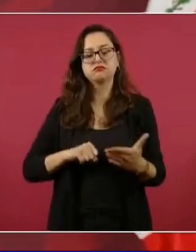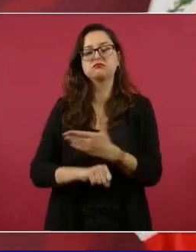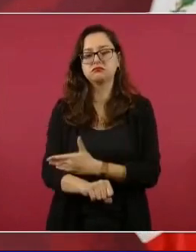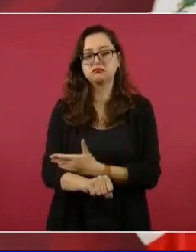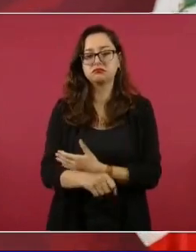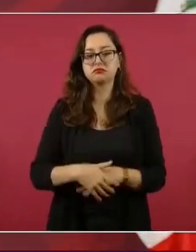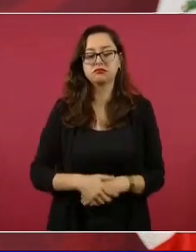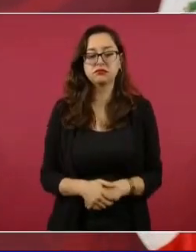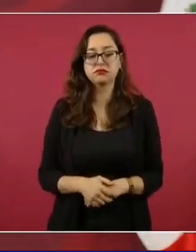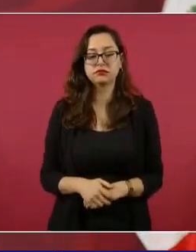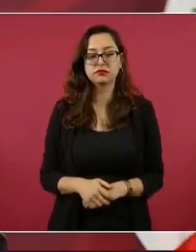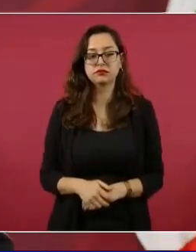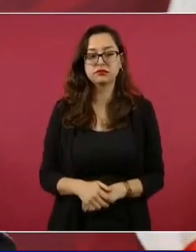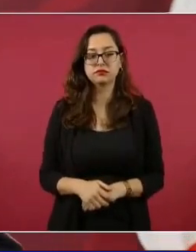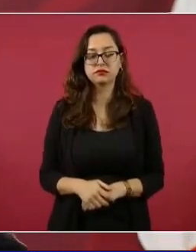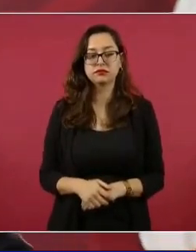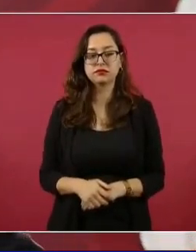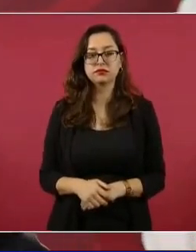Pero sin duda